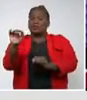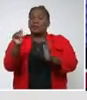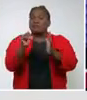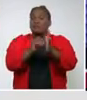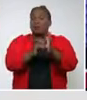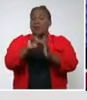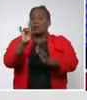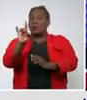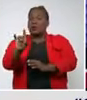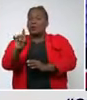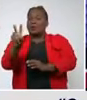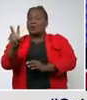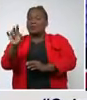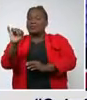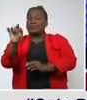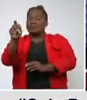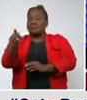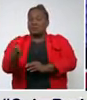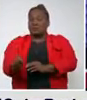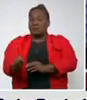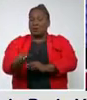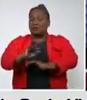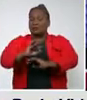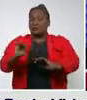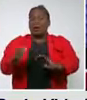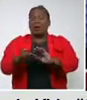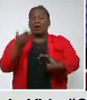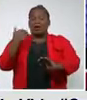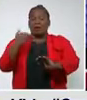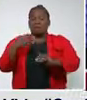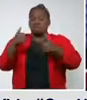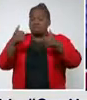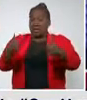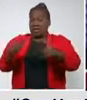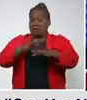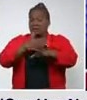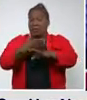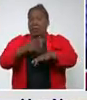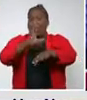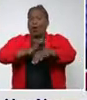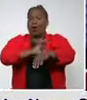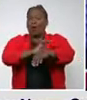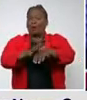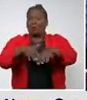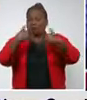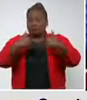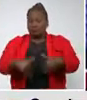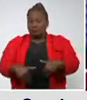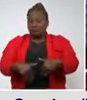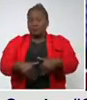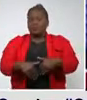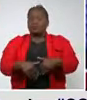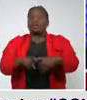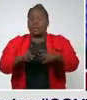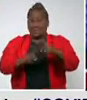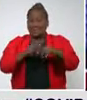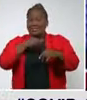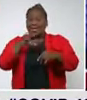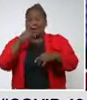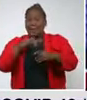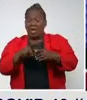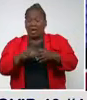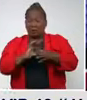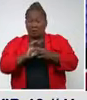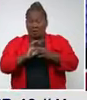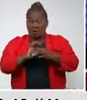46.926 pacientes, se han recuperado de la enfermedad. En terapia intensiva, un número